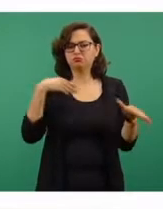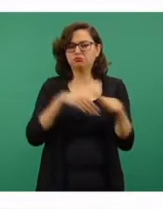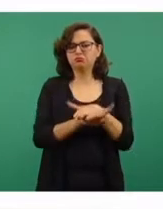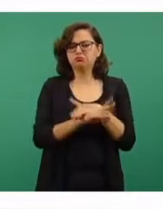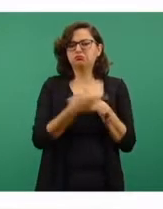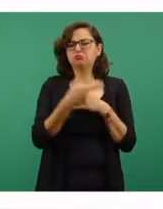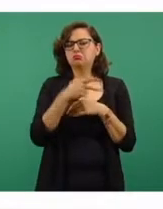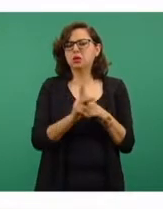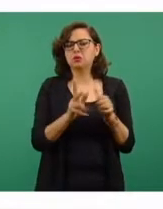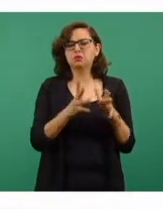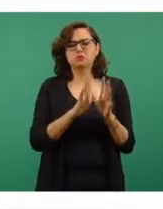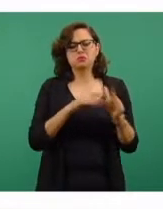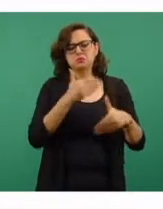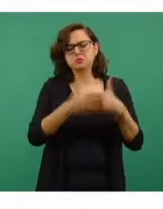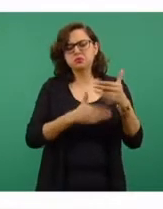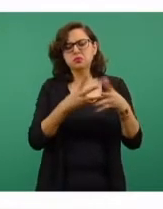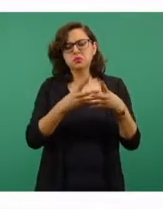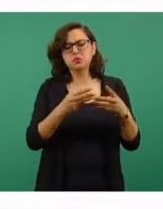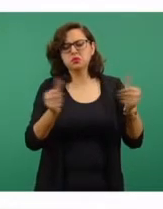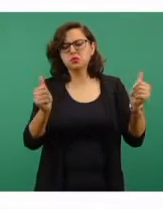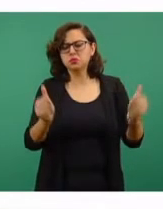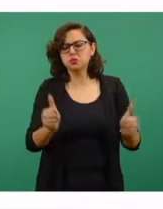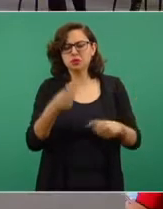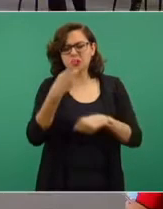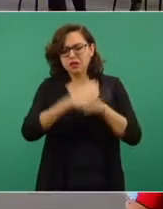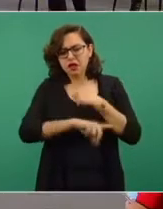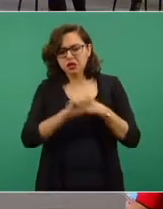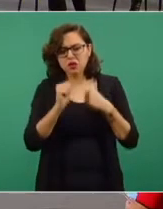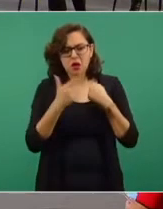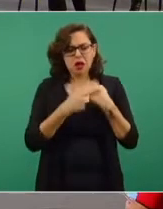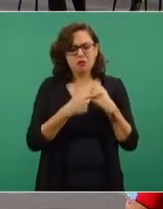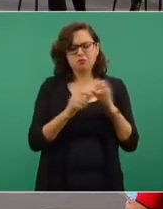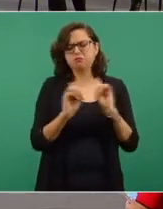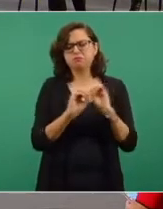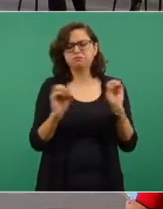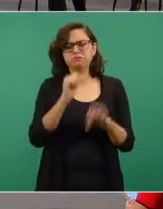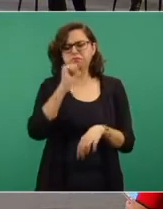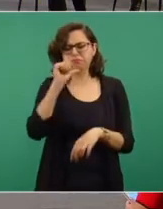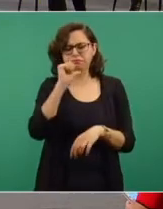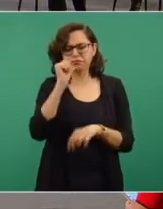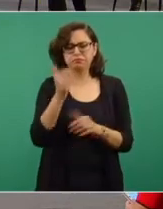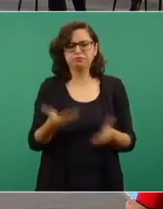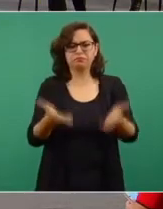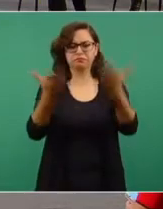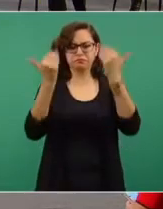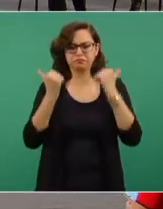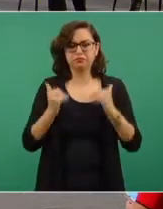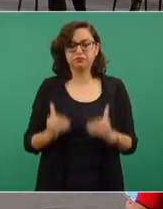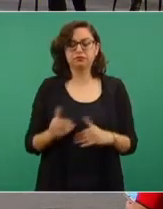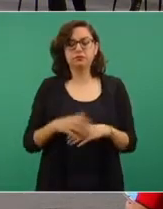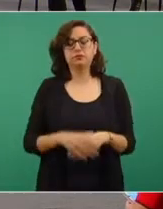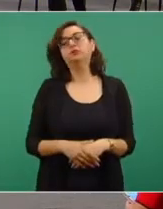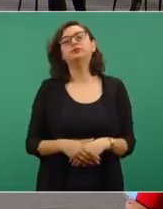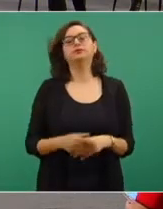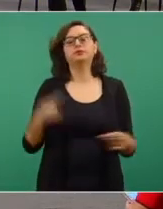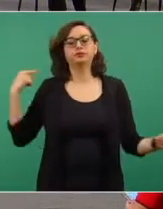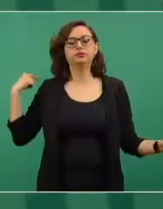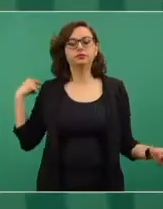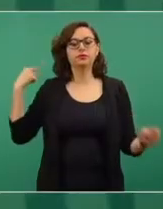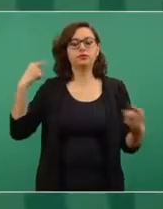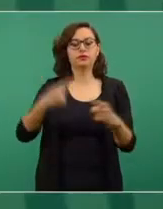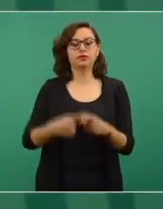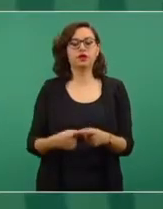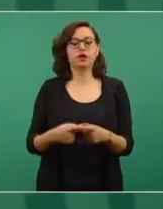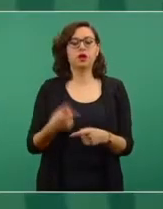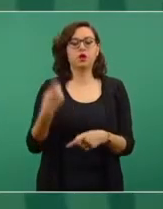ninguna alteración fatal. La siguiente, por favor. Vemos la distribución de vacunas, lo que se ha recibido en México desde